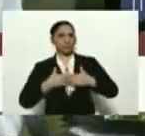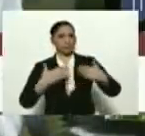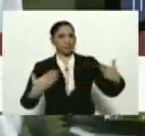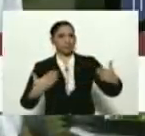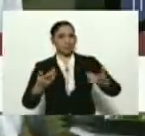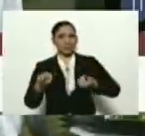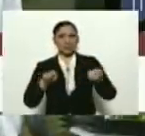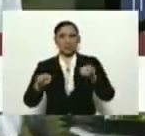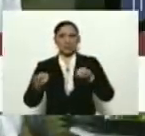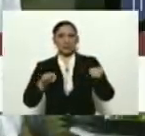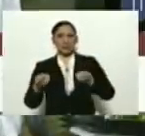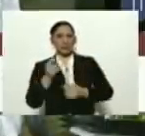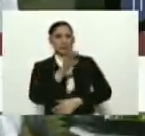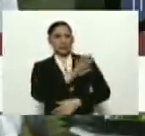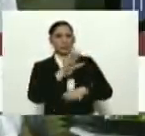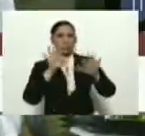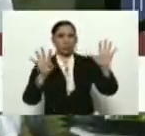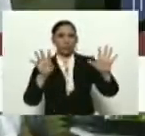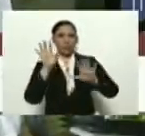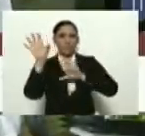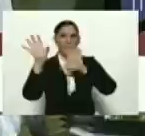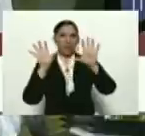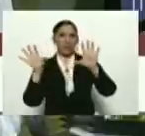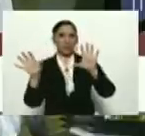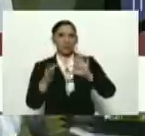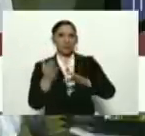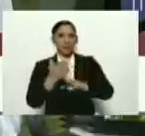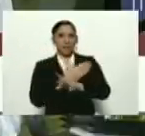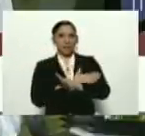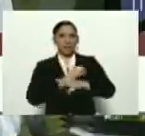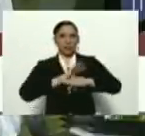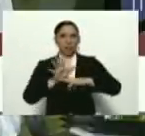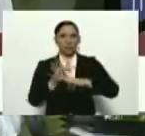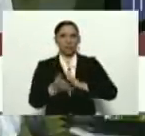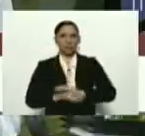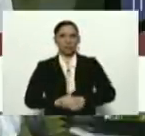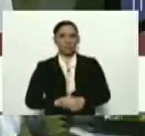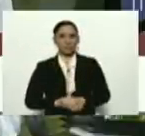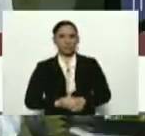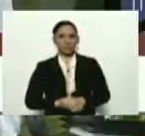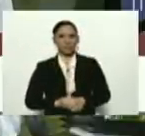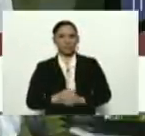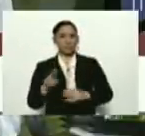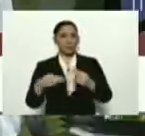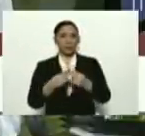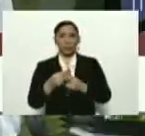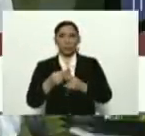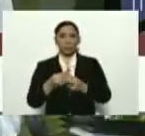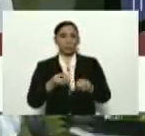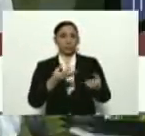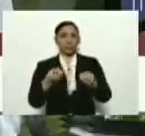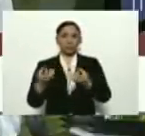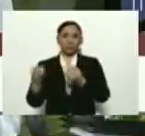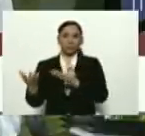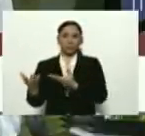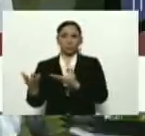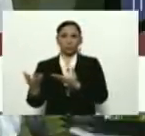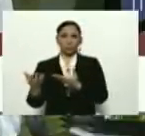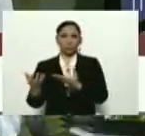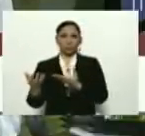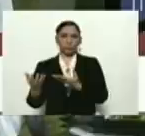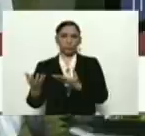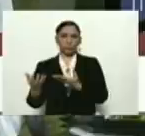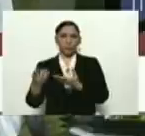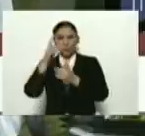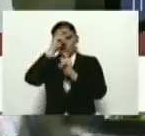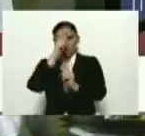servicios en 59 países antes de la COVID-19. Ninguno de esos aportes es reconocido por